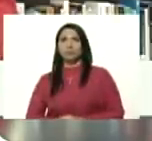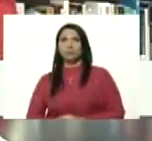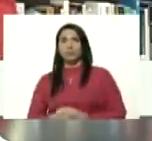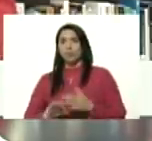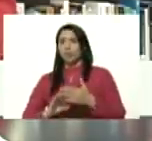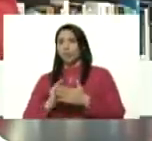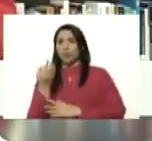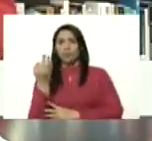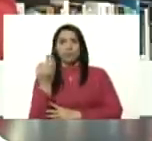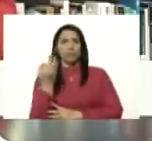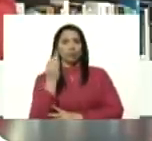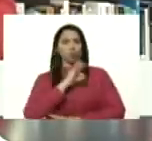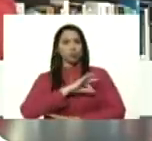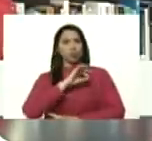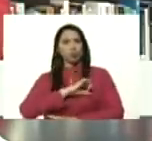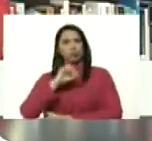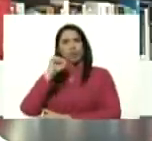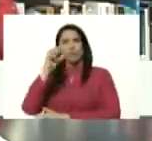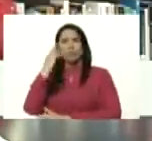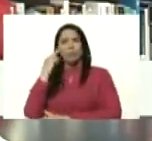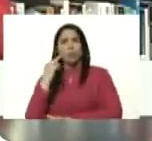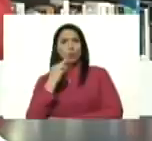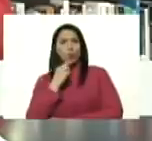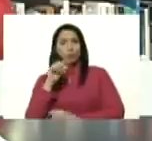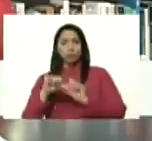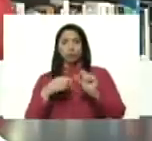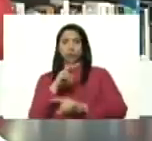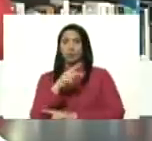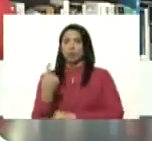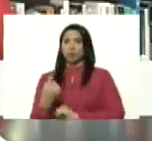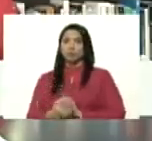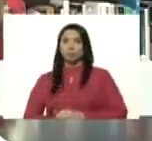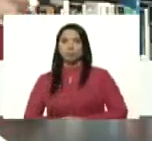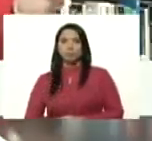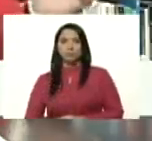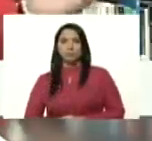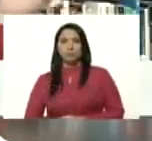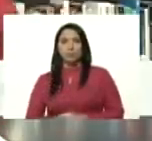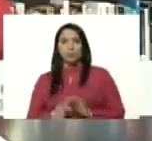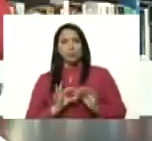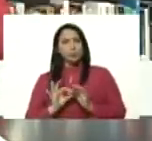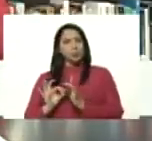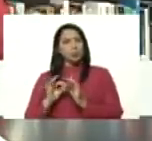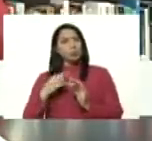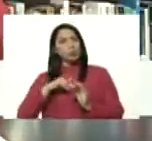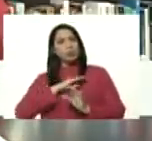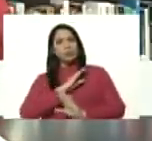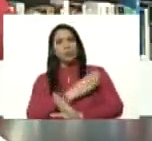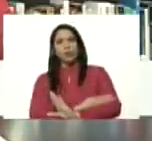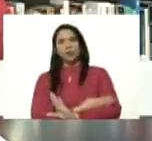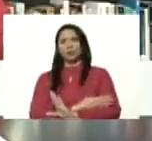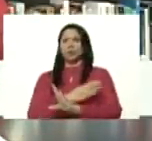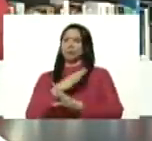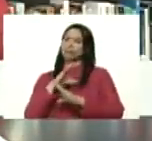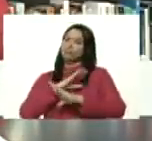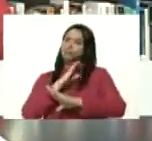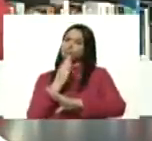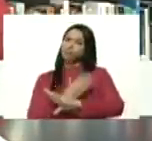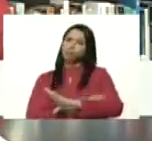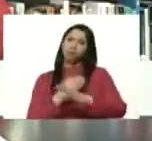fundador del socialismo bolivariano del siglo XXI. Unir todas nuestras